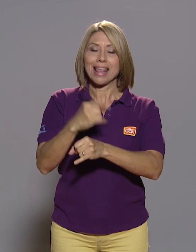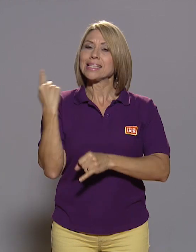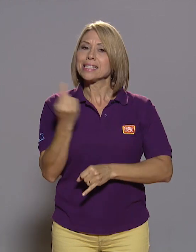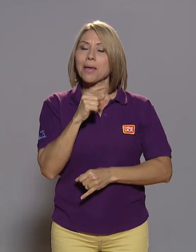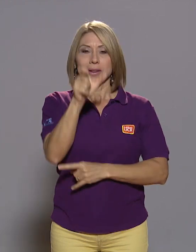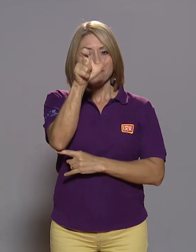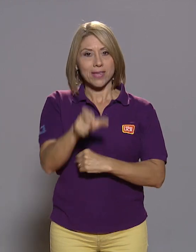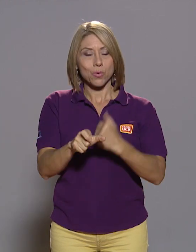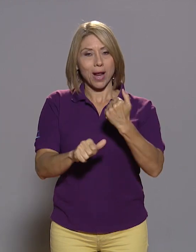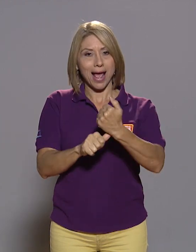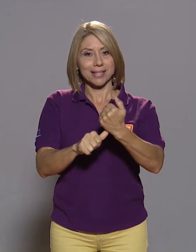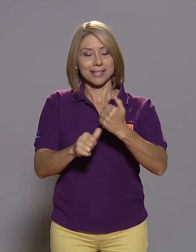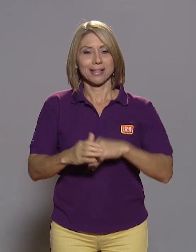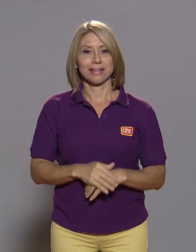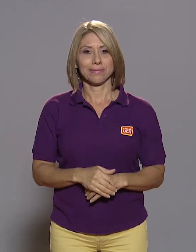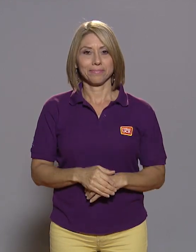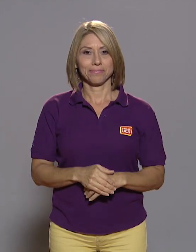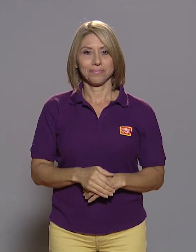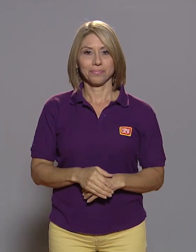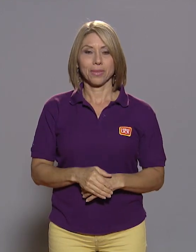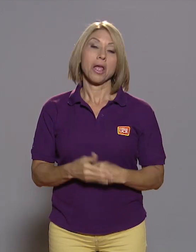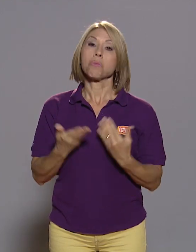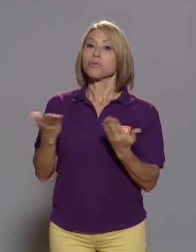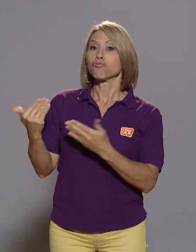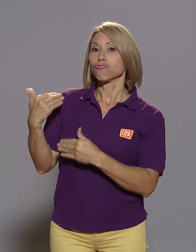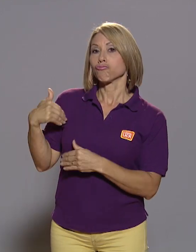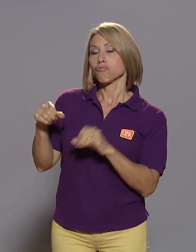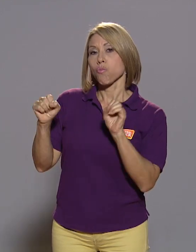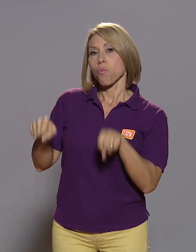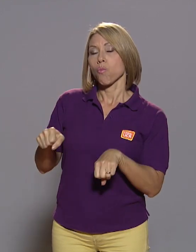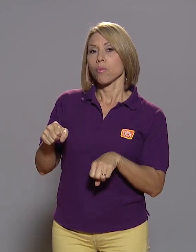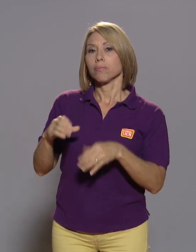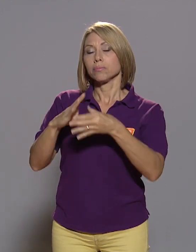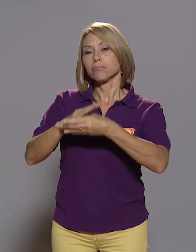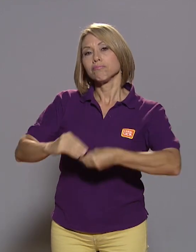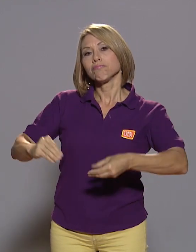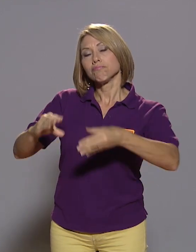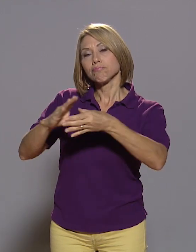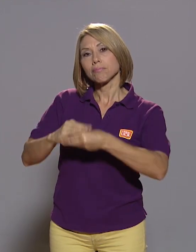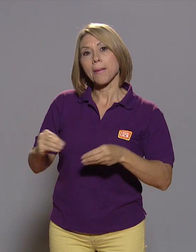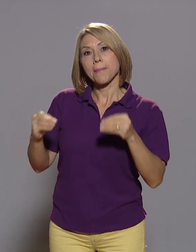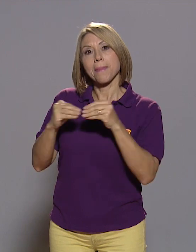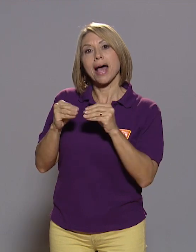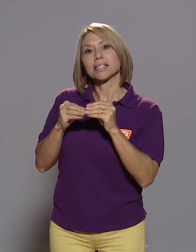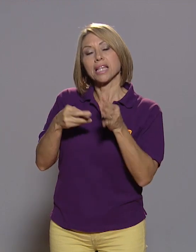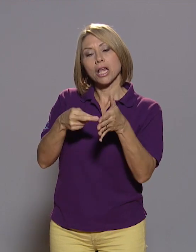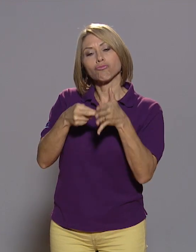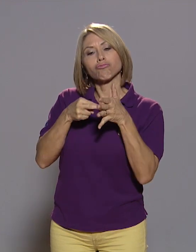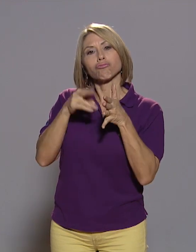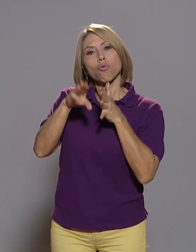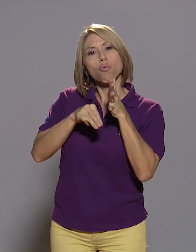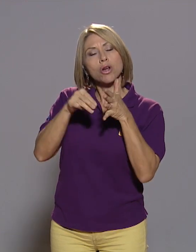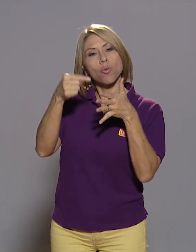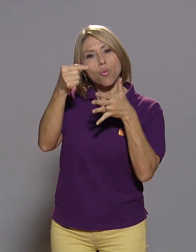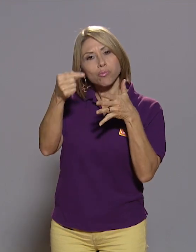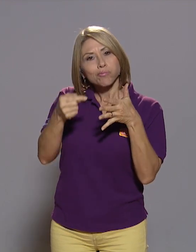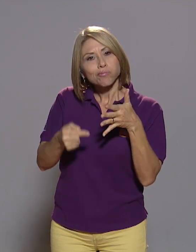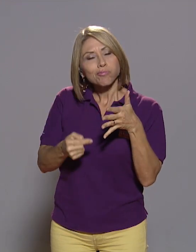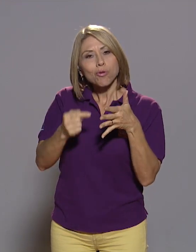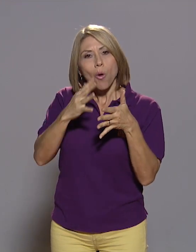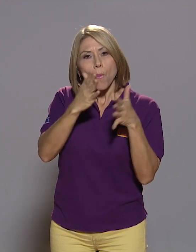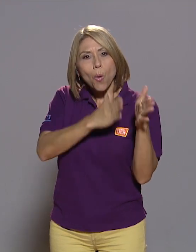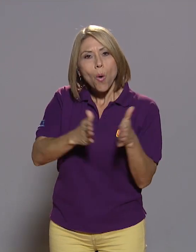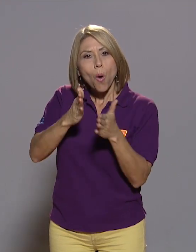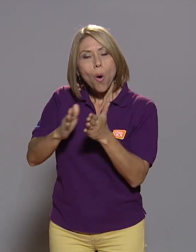misma figura del asistente. Y bueno, Cristian nos puede contar más de este currículum, de alguna manera, ¿verdad?, que se